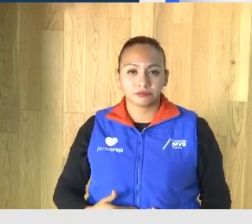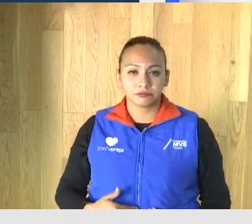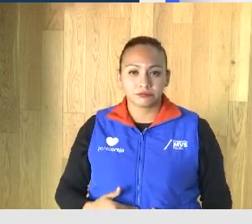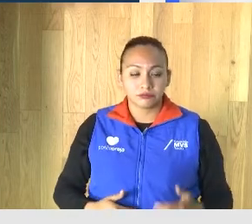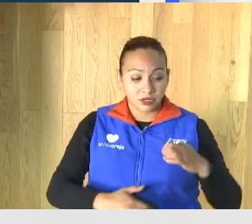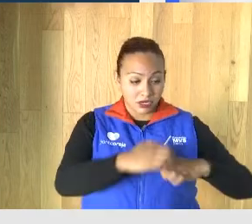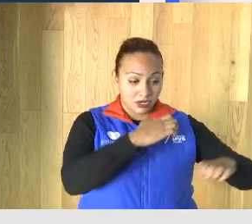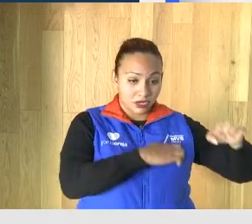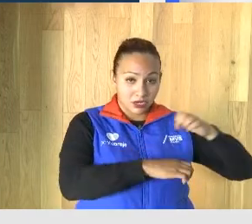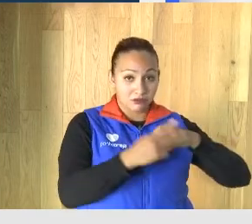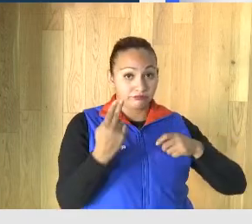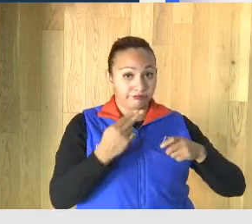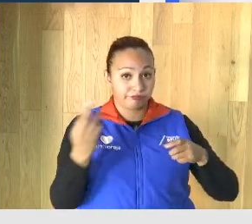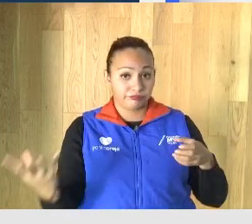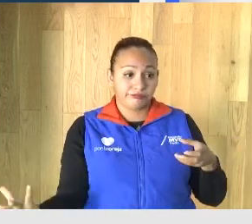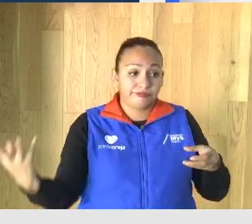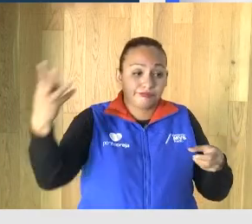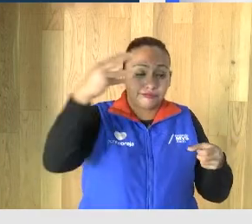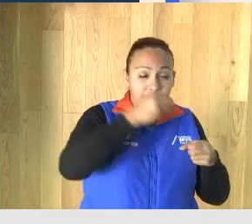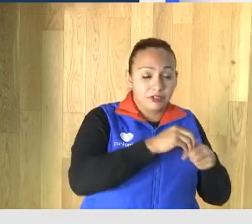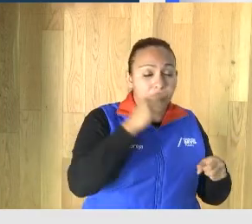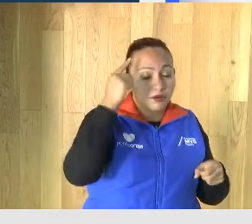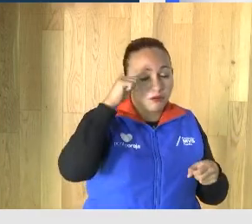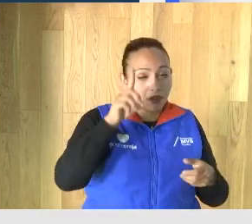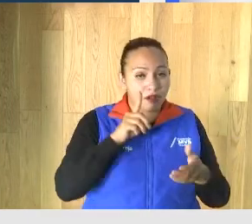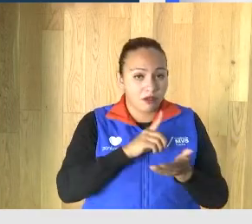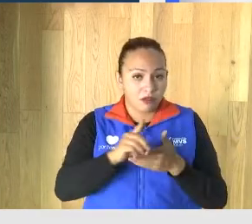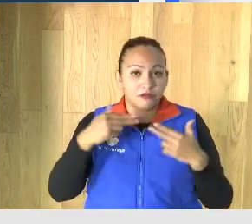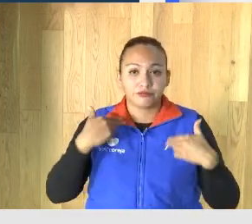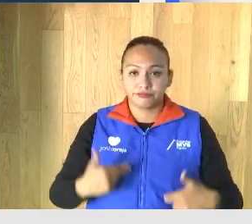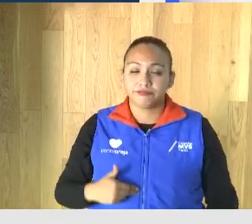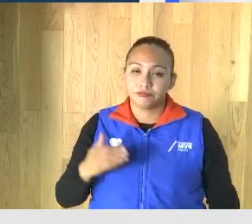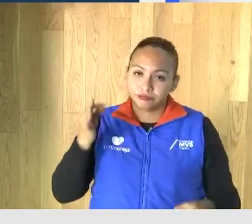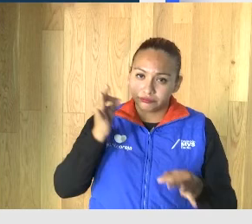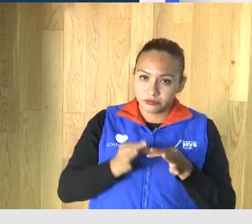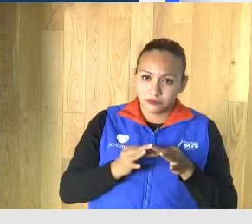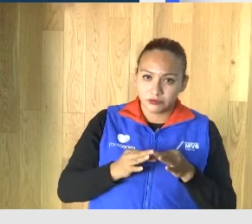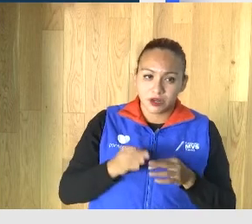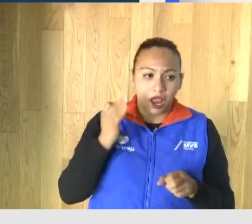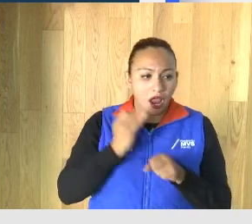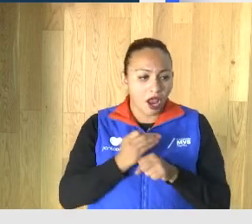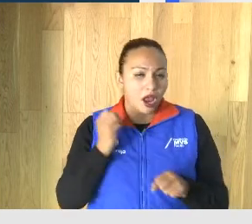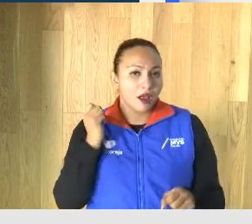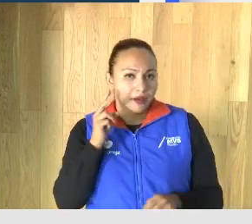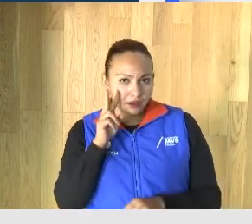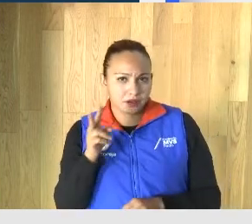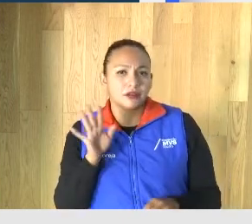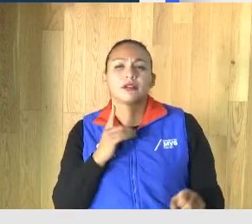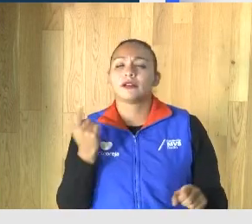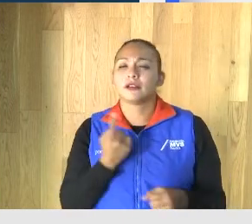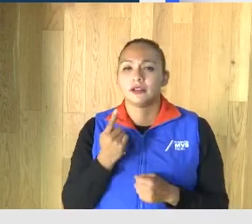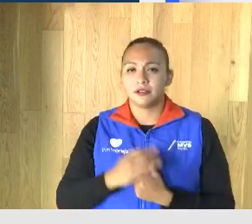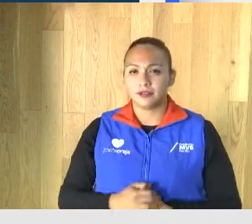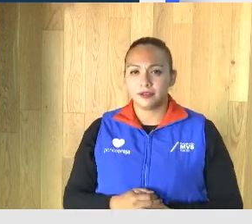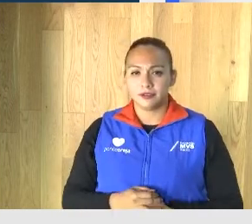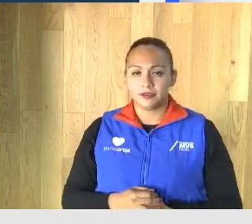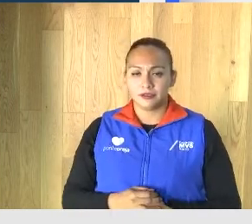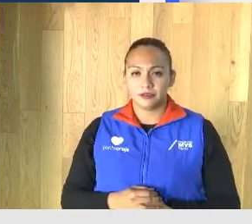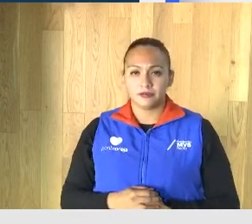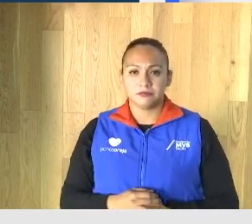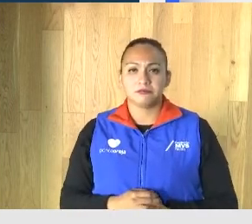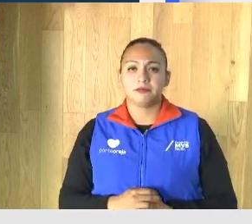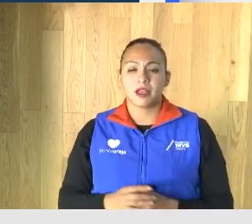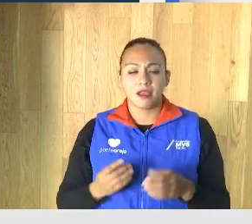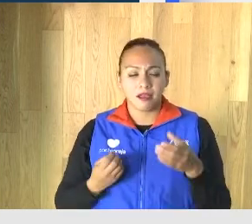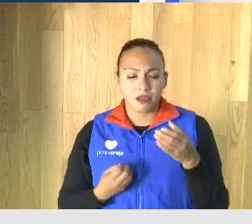empresa, con esa identificación de impactos ambientales y sociales, con lo cual vemos que también viene digamos,